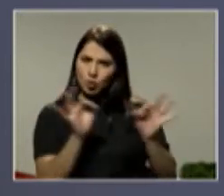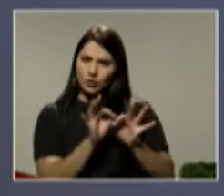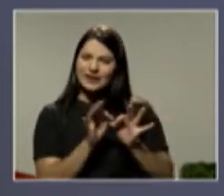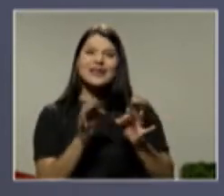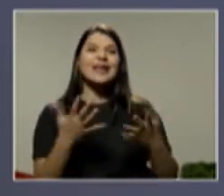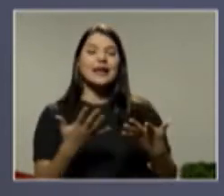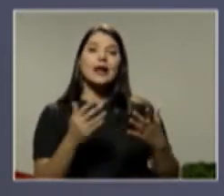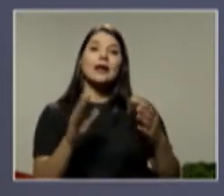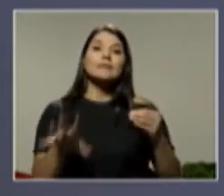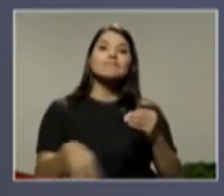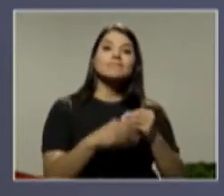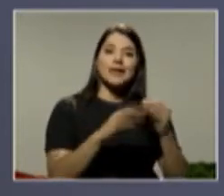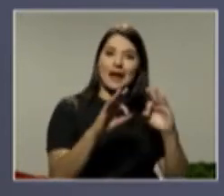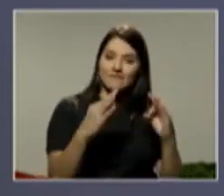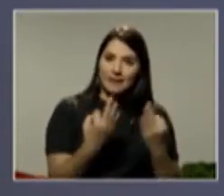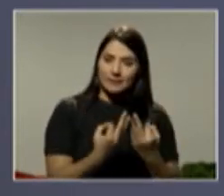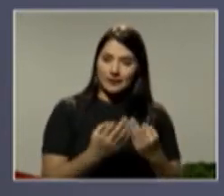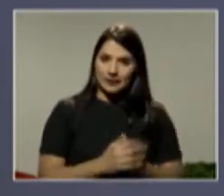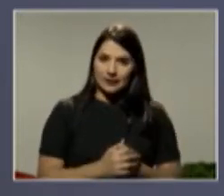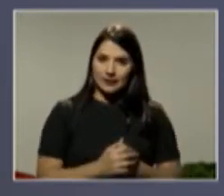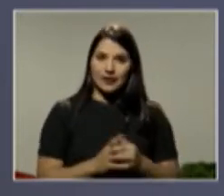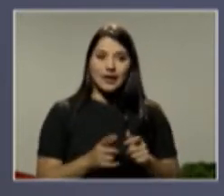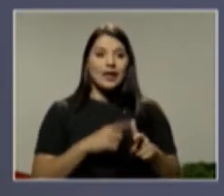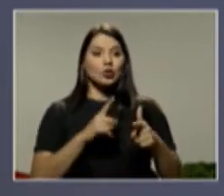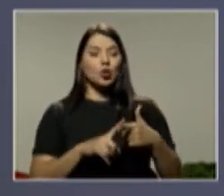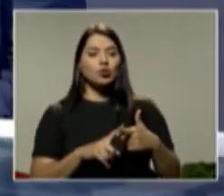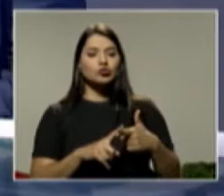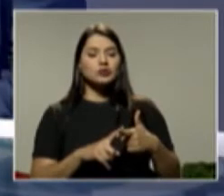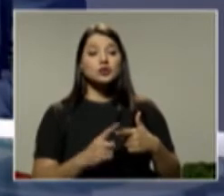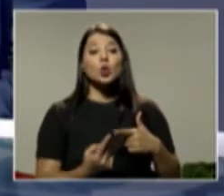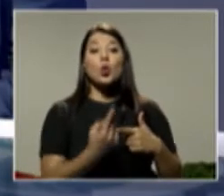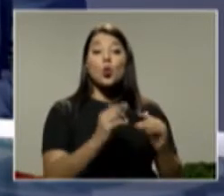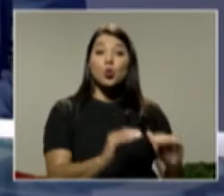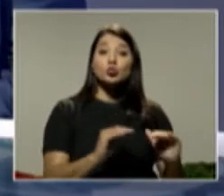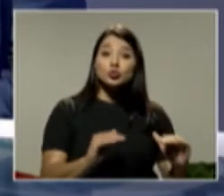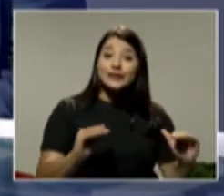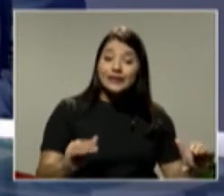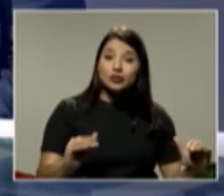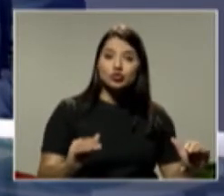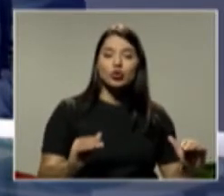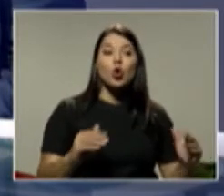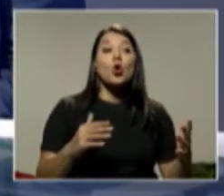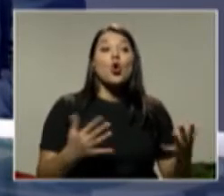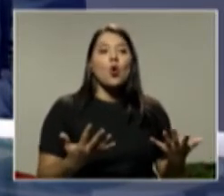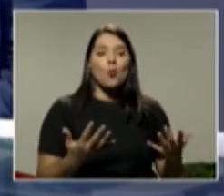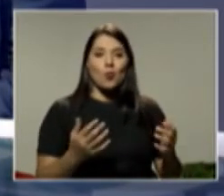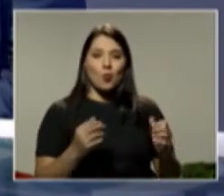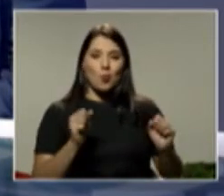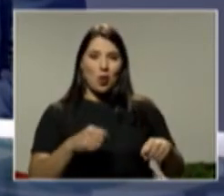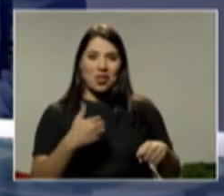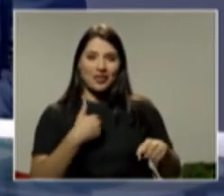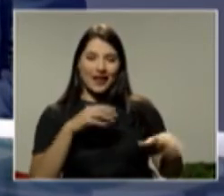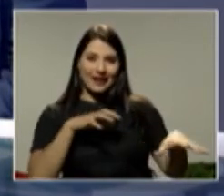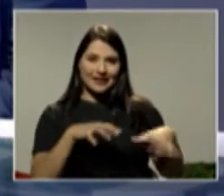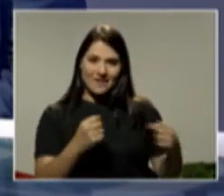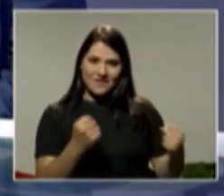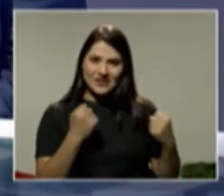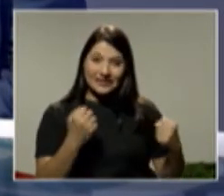familiar. ¿Cómo va a hacer deporte un niño o cómo va a tener actividad física si proviene de